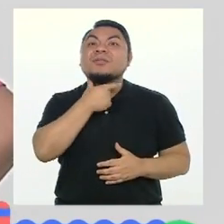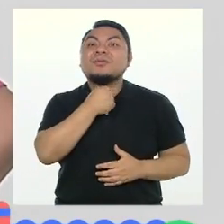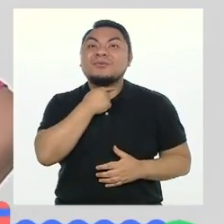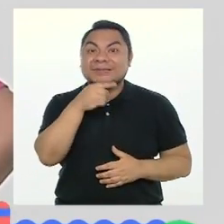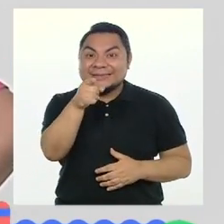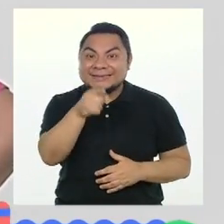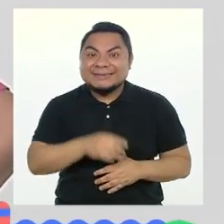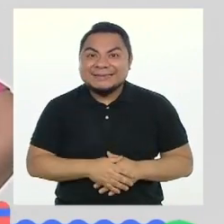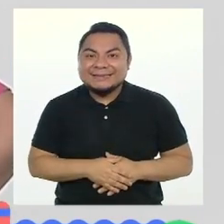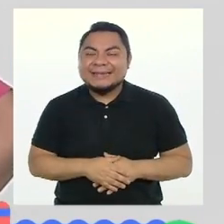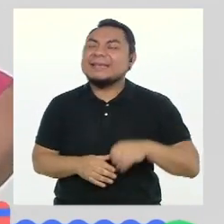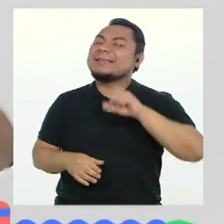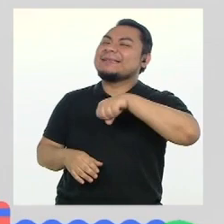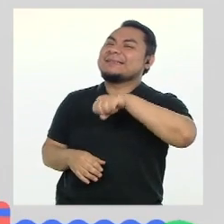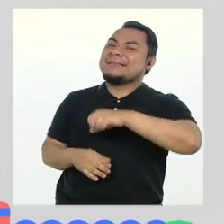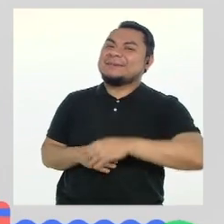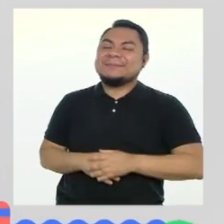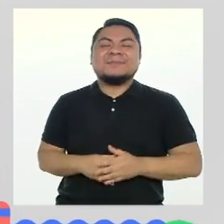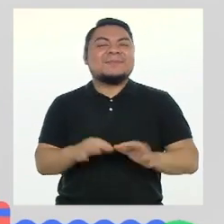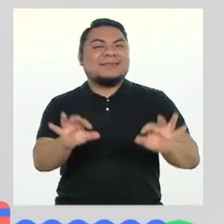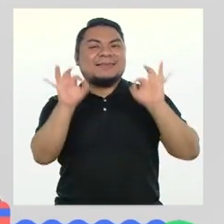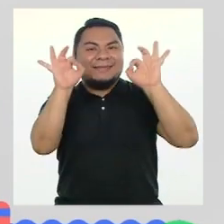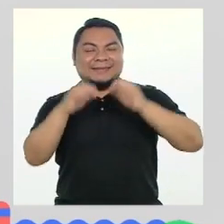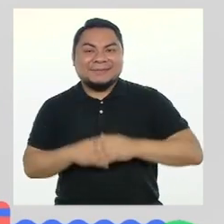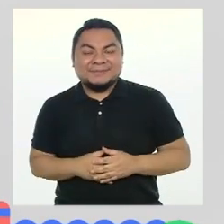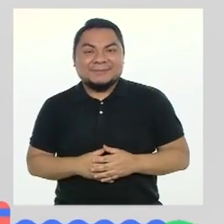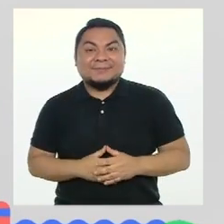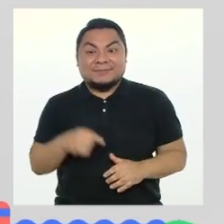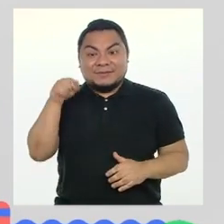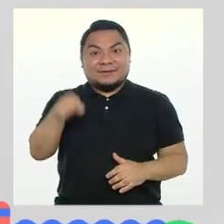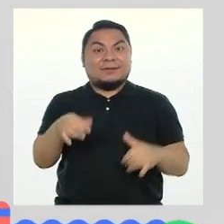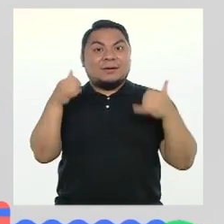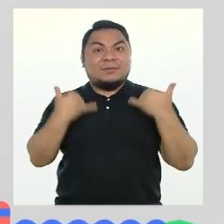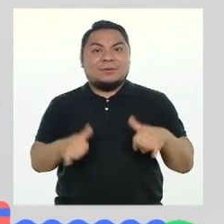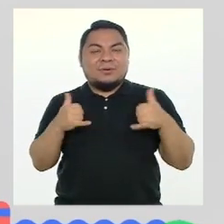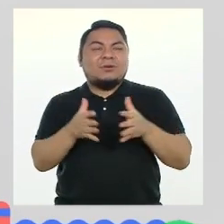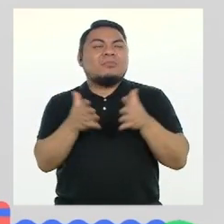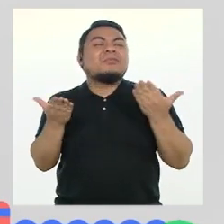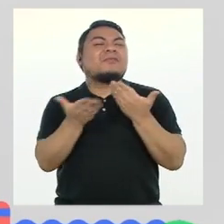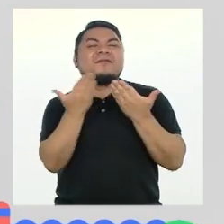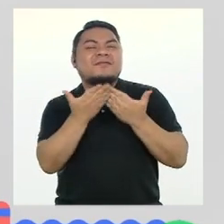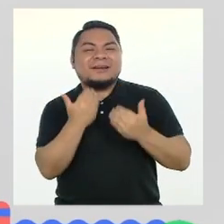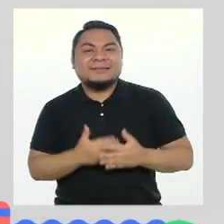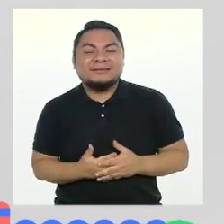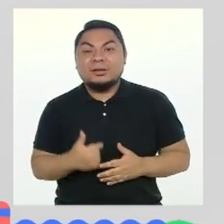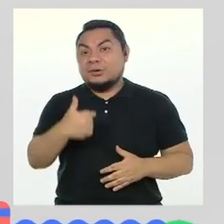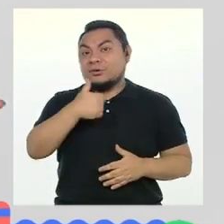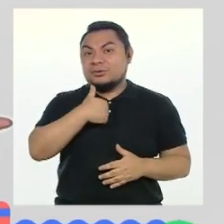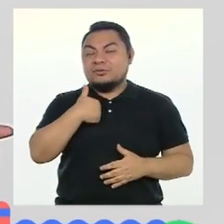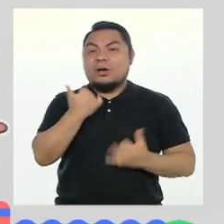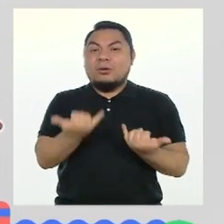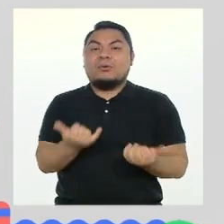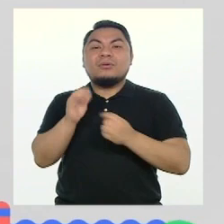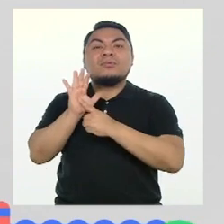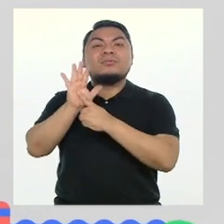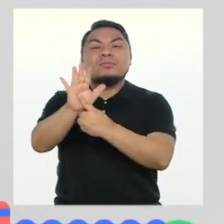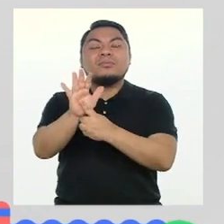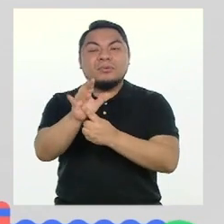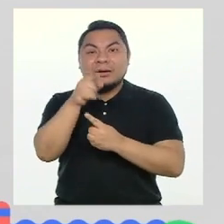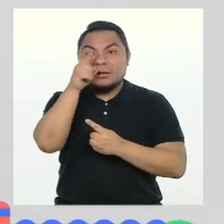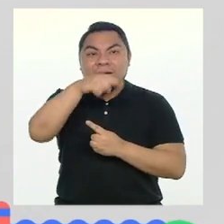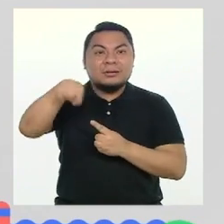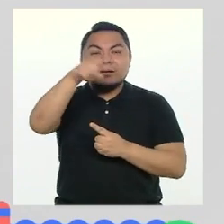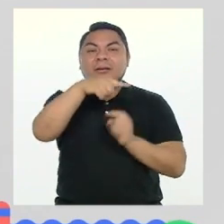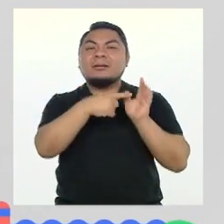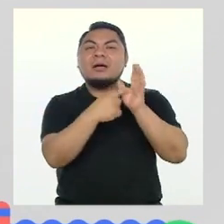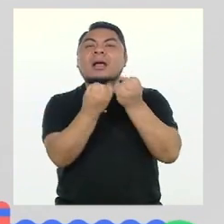gustaría? ¡Sí! ¡Excelente! Este juego es muy sencillo. Yo les voy a mostrar las imágenes de